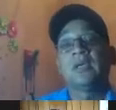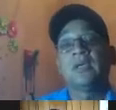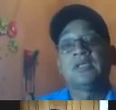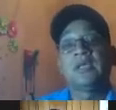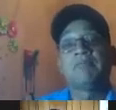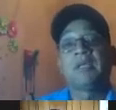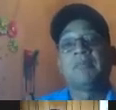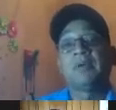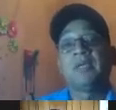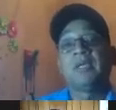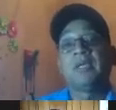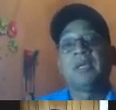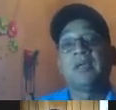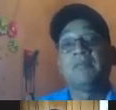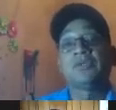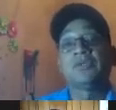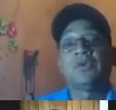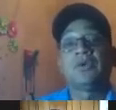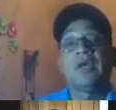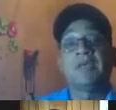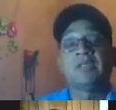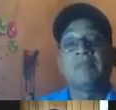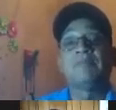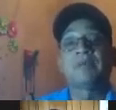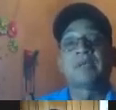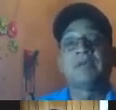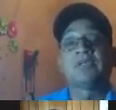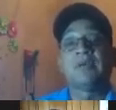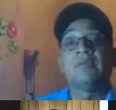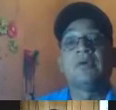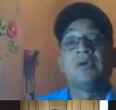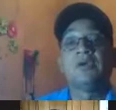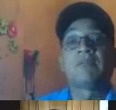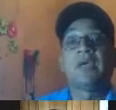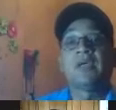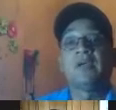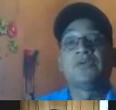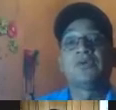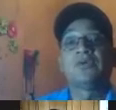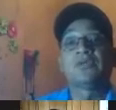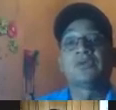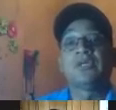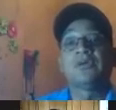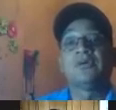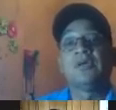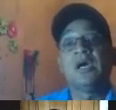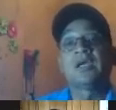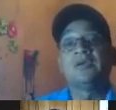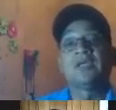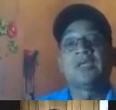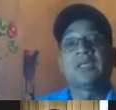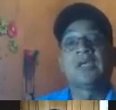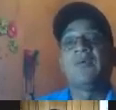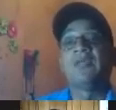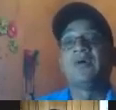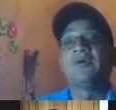que siempre pues muchos nos lamentamos porque no sabemos cuál va a ser el futuro de nuestros hijos, aquellos